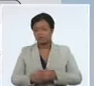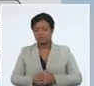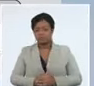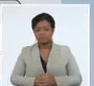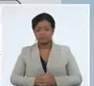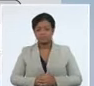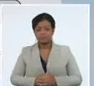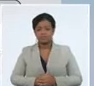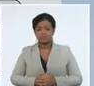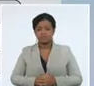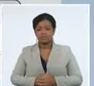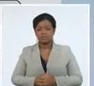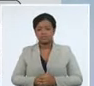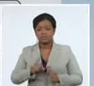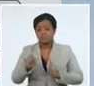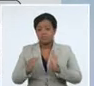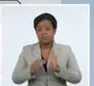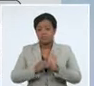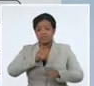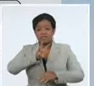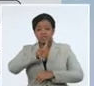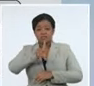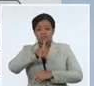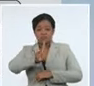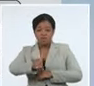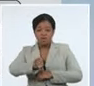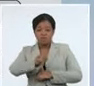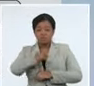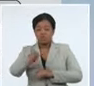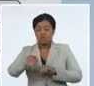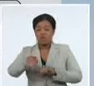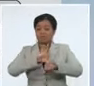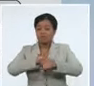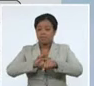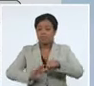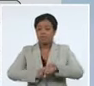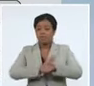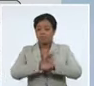1.319 pacientes con COVID-19, personas en los cuales hay